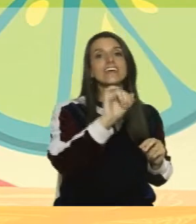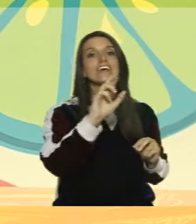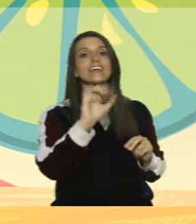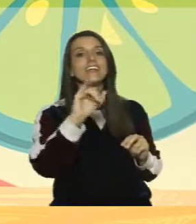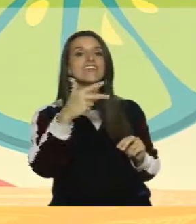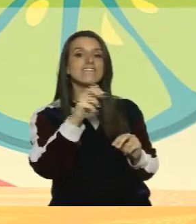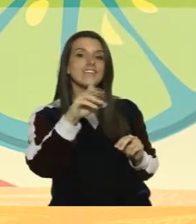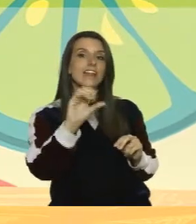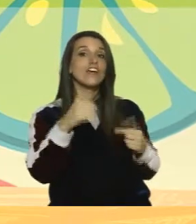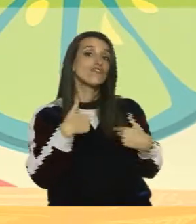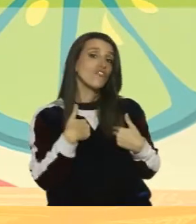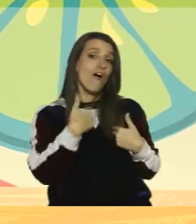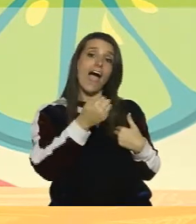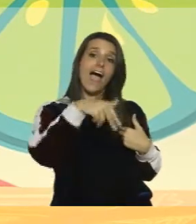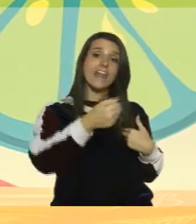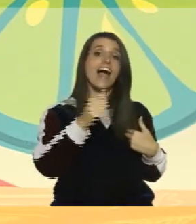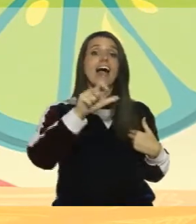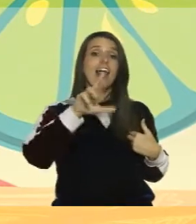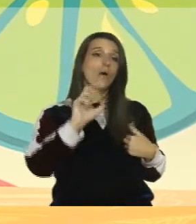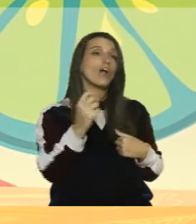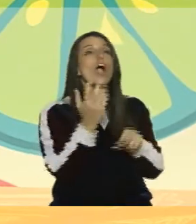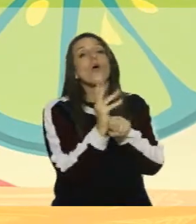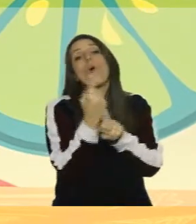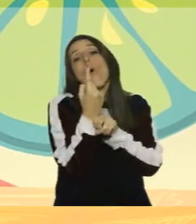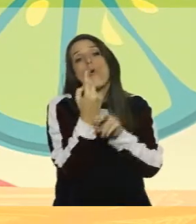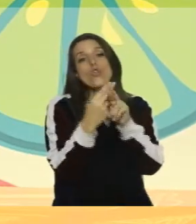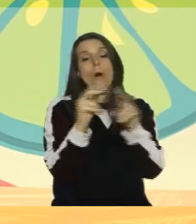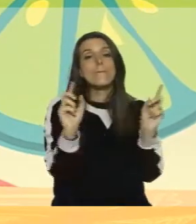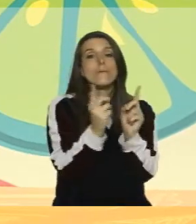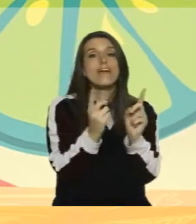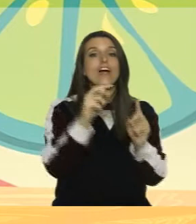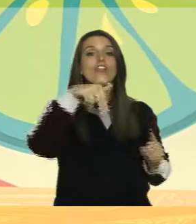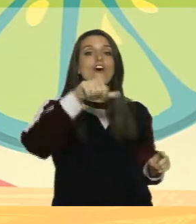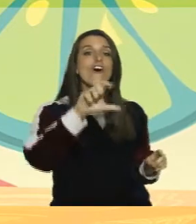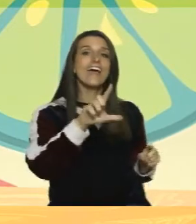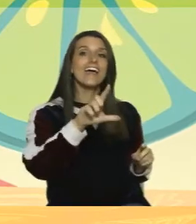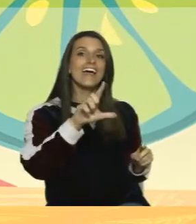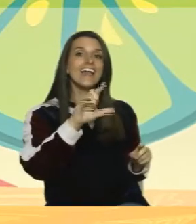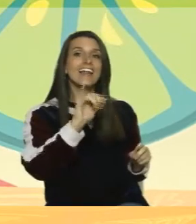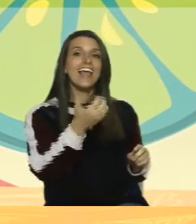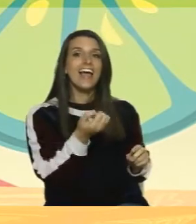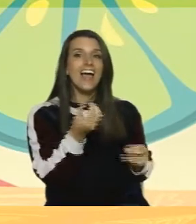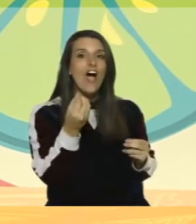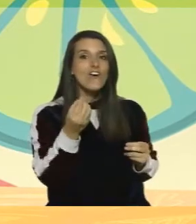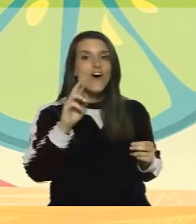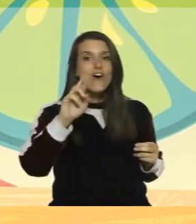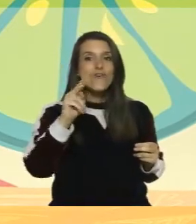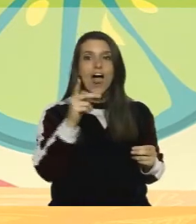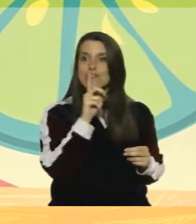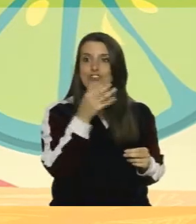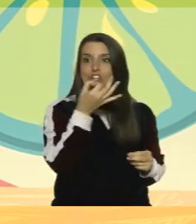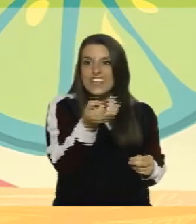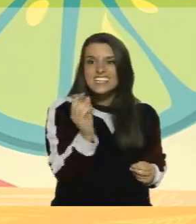Freddy Richard, muy bien. Joana Laura, que es un solo nombre, pero está. Ya está, ¿no es? Ana Laura son Hay dos. Hay gente que, Rubén y Noé, no nos